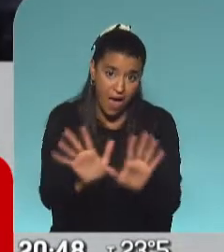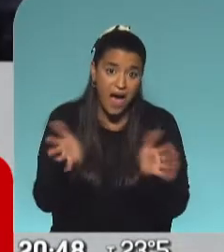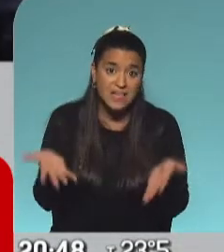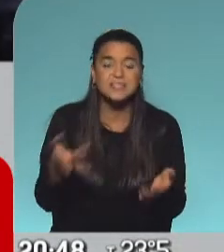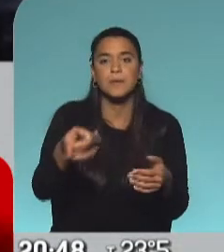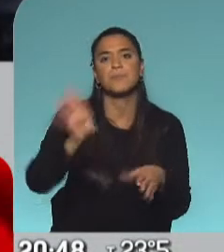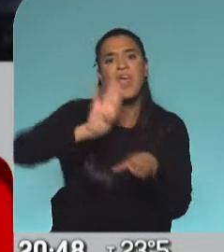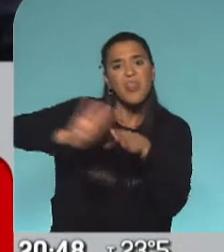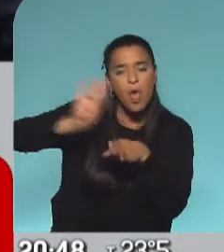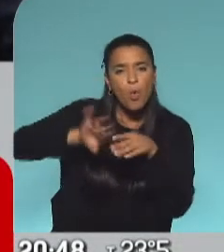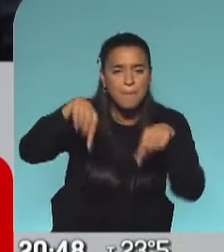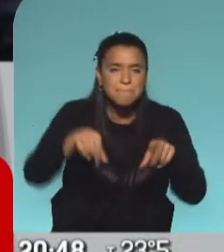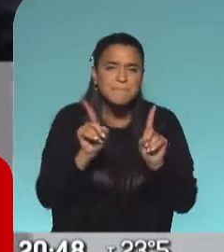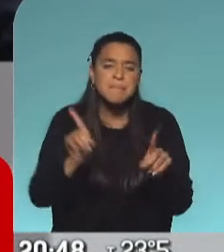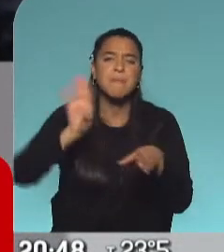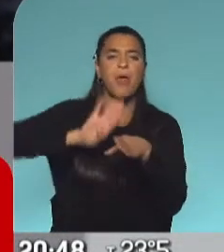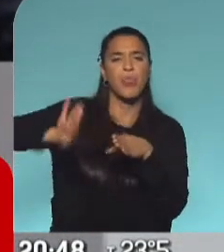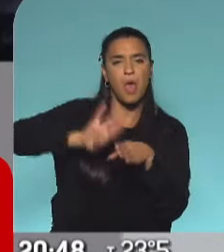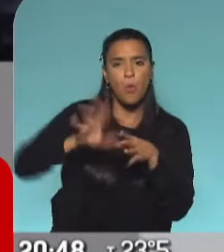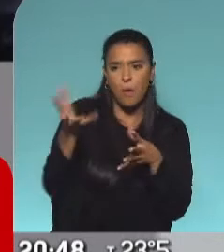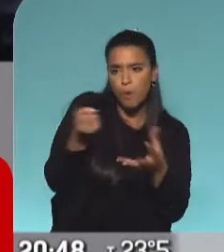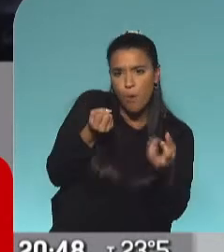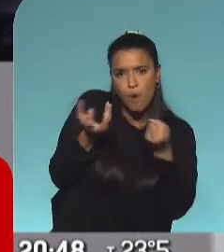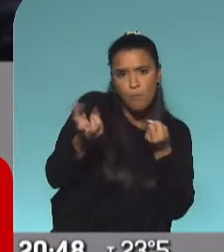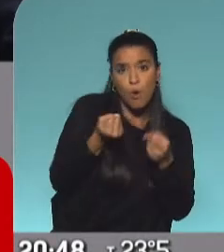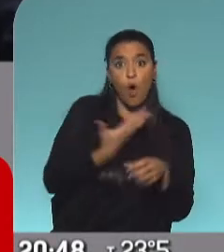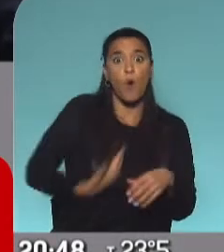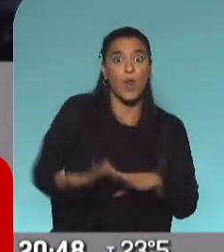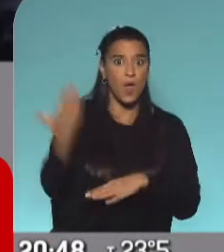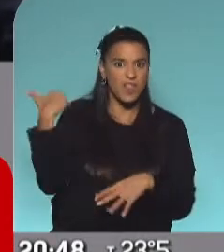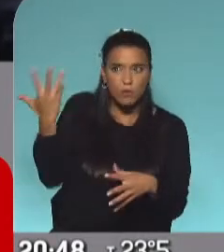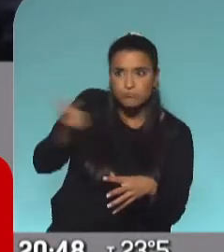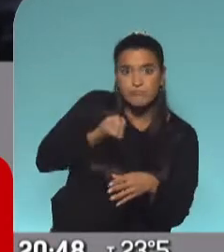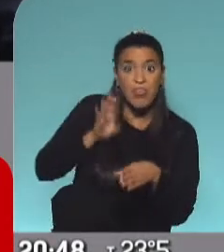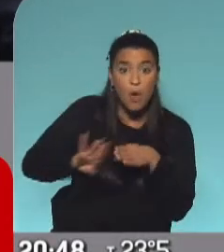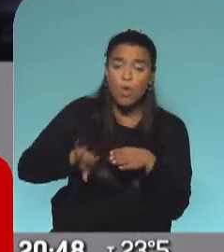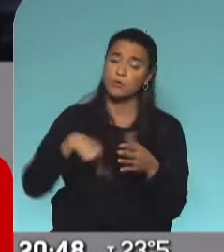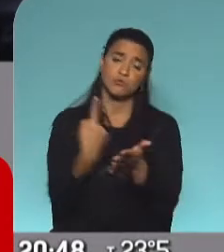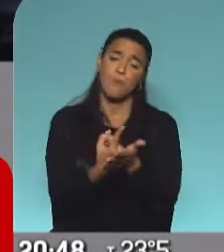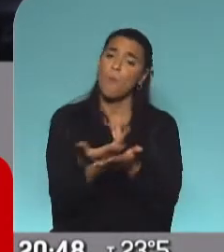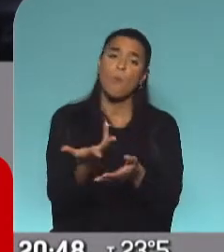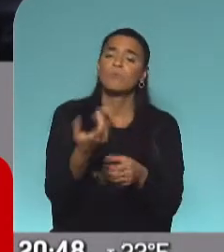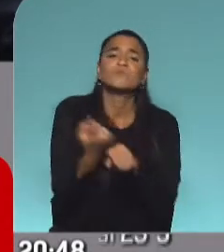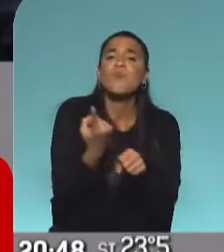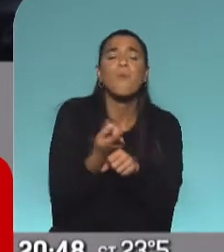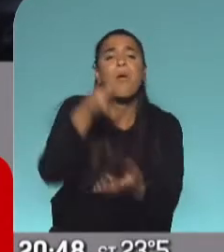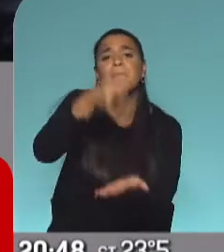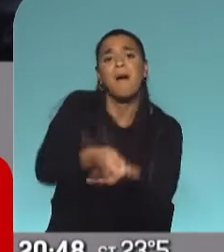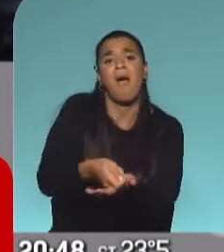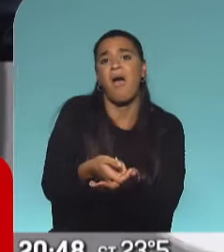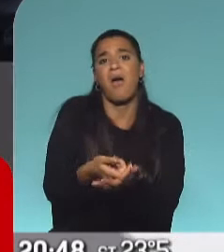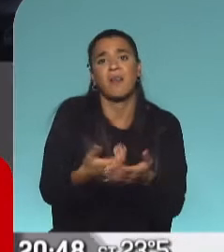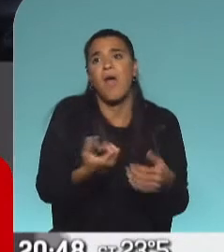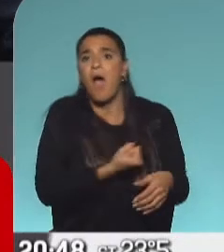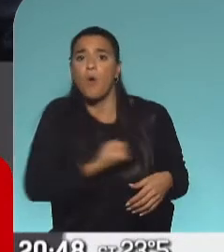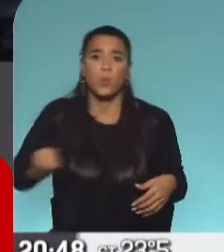las deudas, estas deudas que fueron adquiridas por el gobierno anterior, no pueden ser pagadas a costa del ajuste de